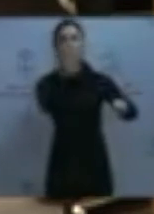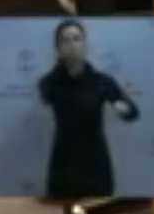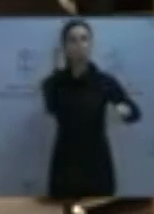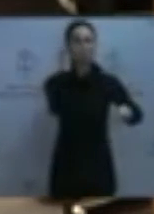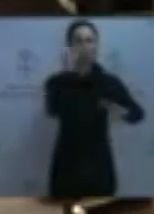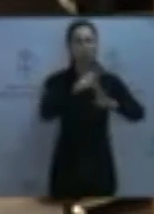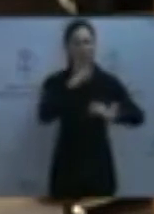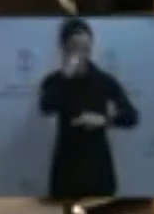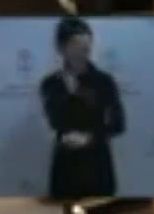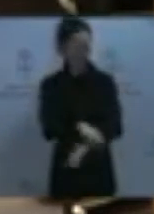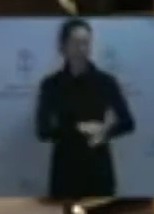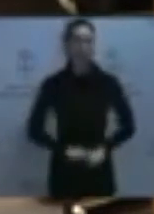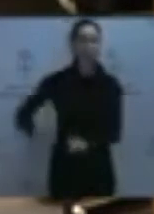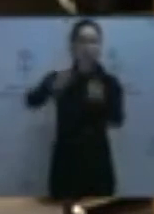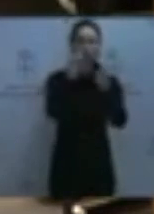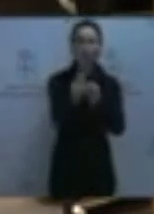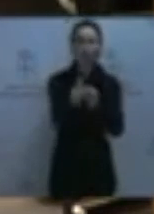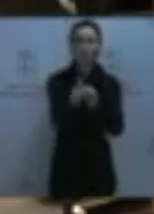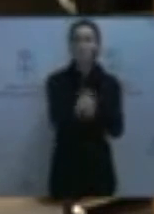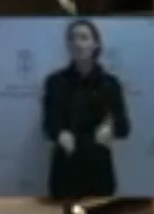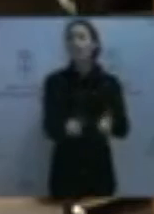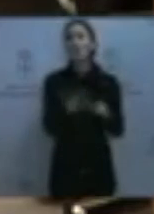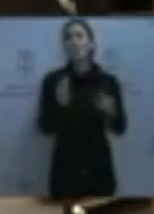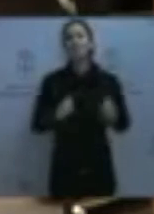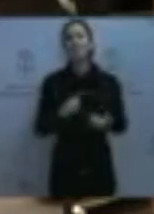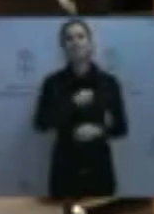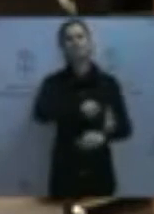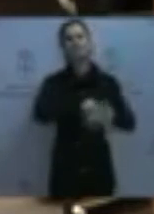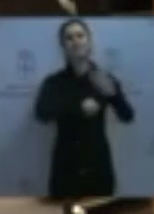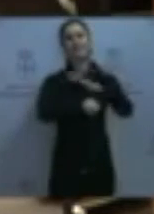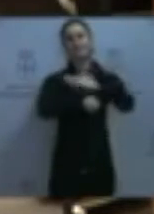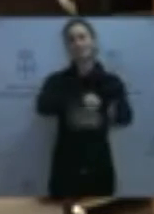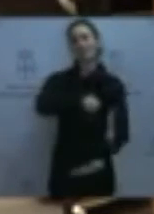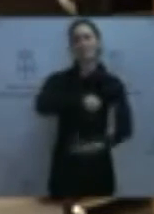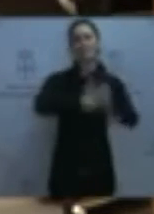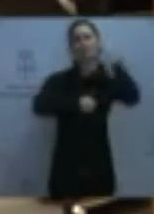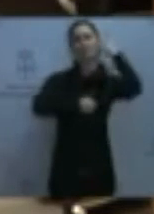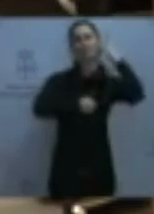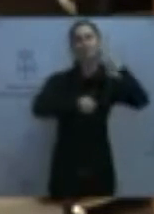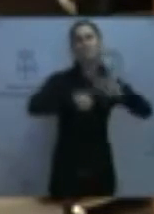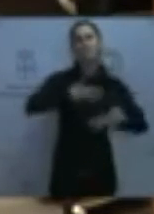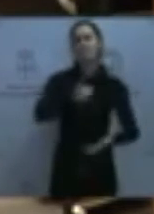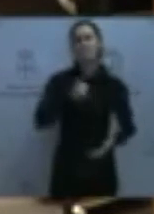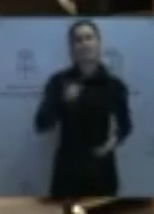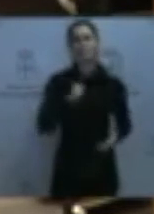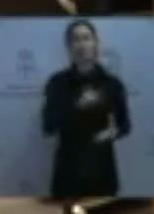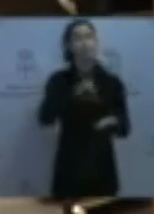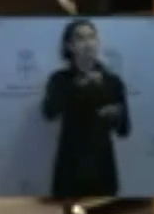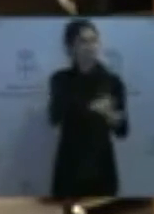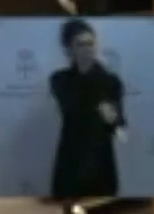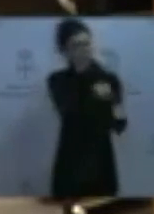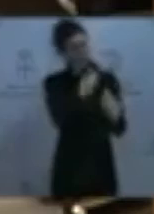poco útiles para proteger nuestros derechos como una armadura hecha con papel de fumar. En cada ocasión usted nos